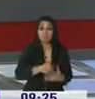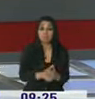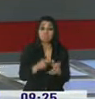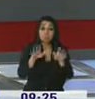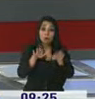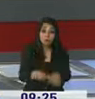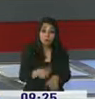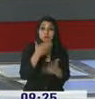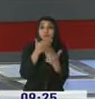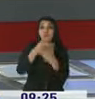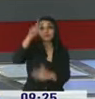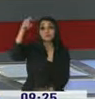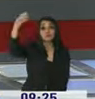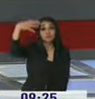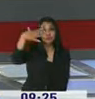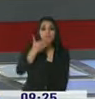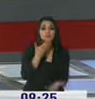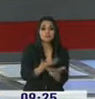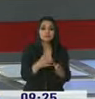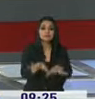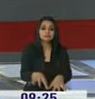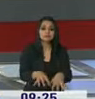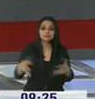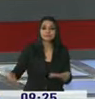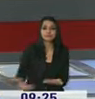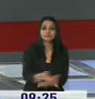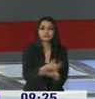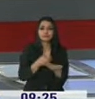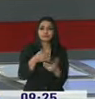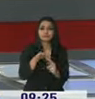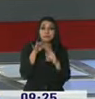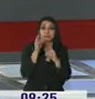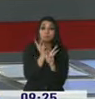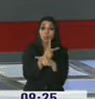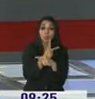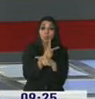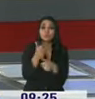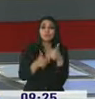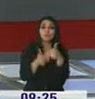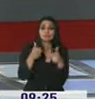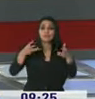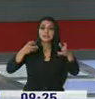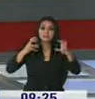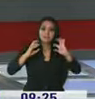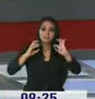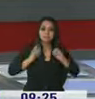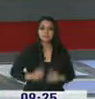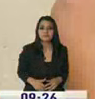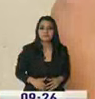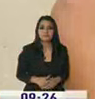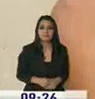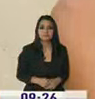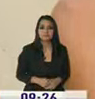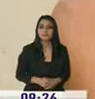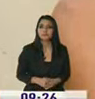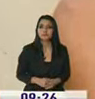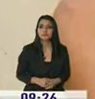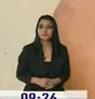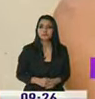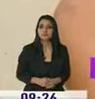se agradece al sol y a las cosechas, donde su principal producto era el maíz. Veamos.